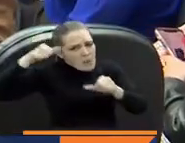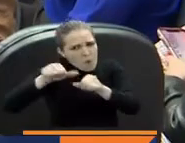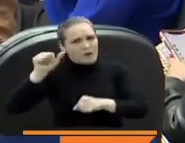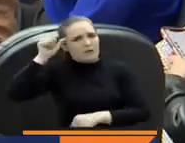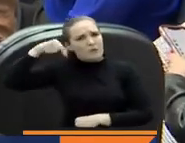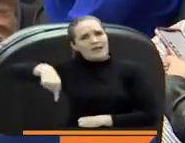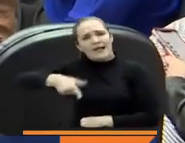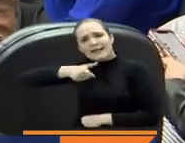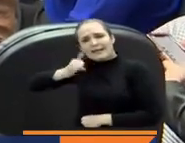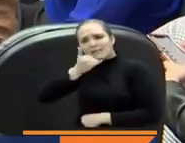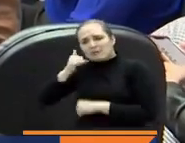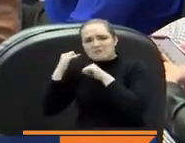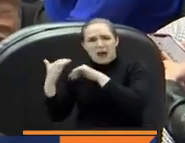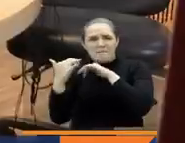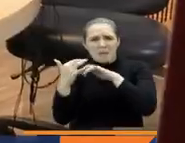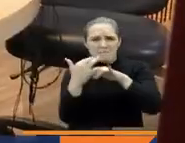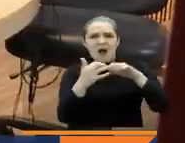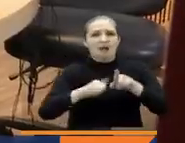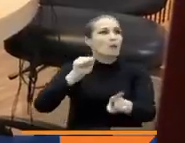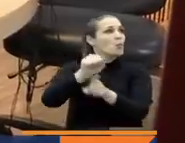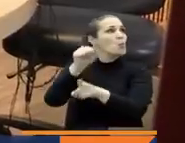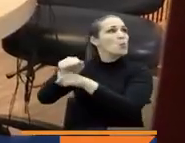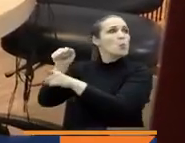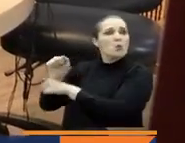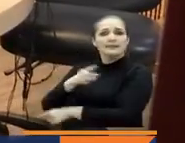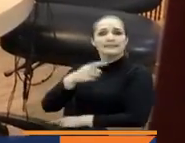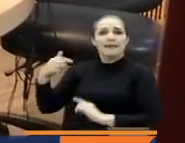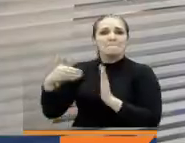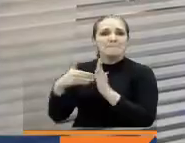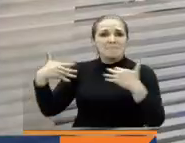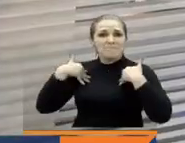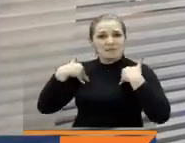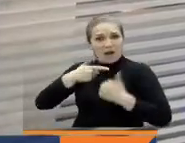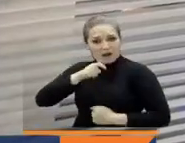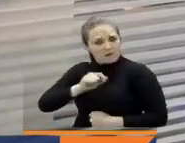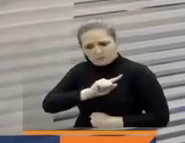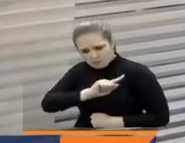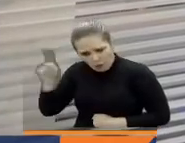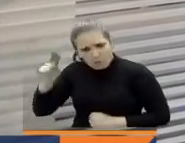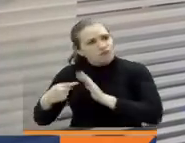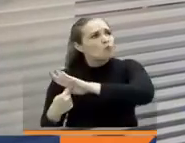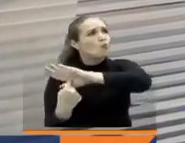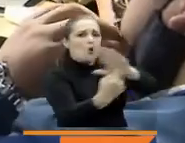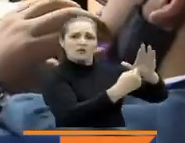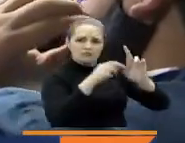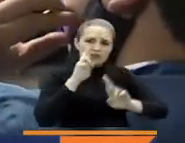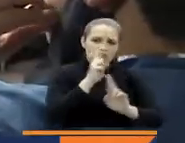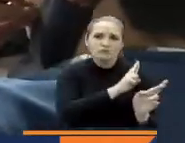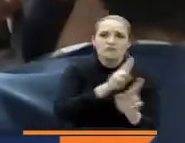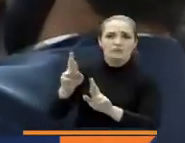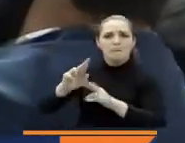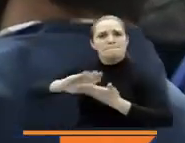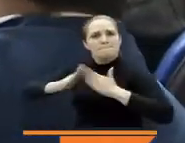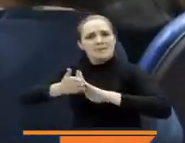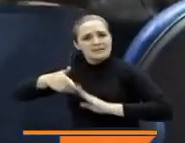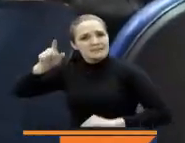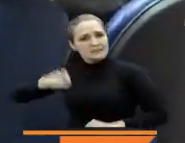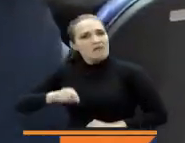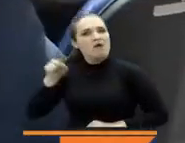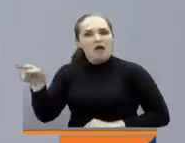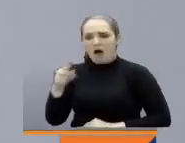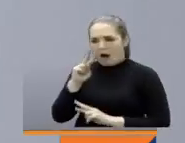histórica para no desconocer las casi 100.000 víctimas caldenses y la construcción de paz a través de tejidos